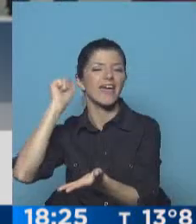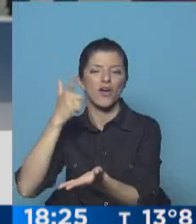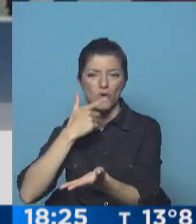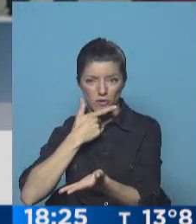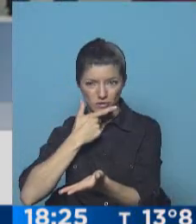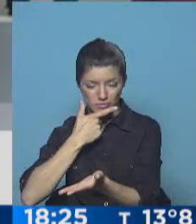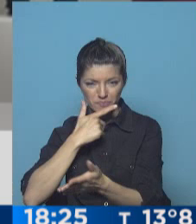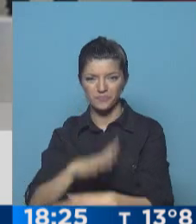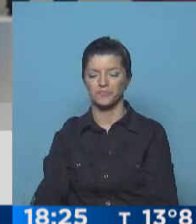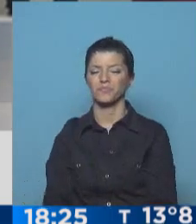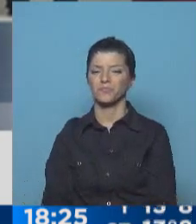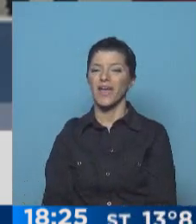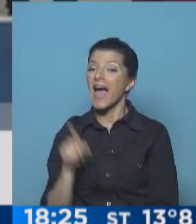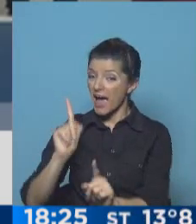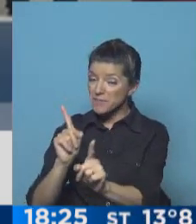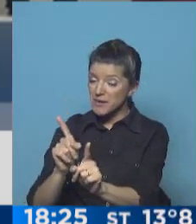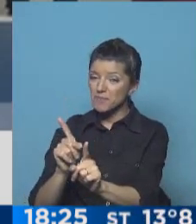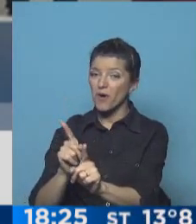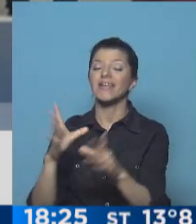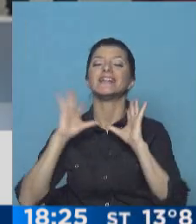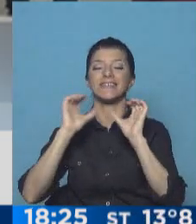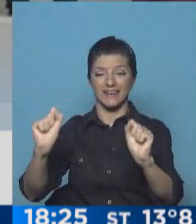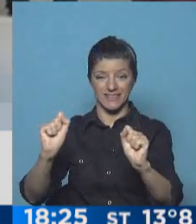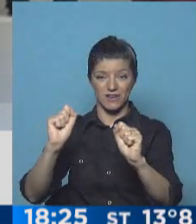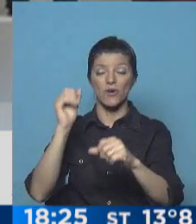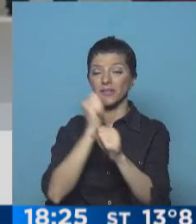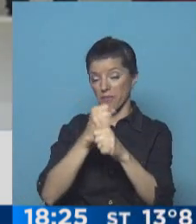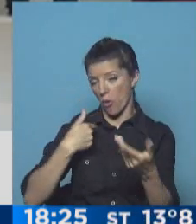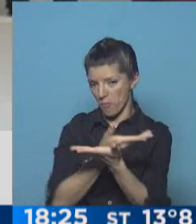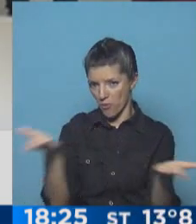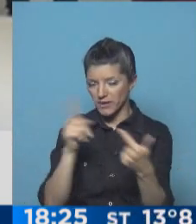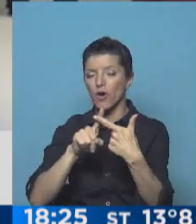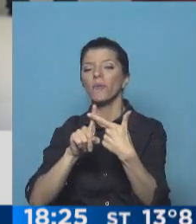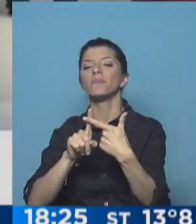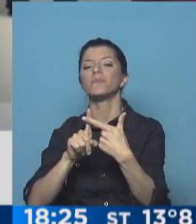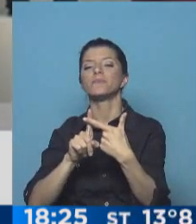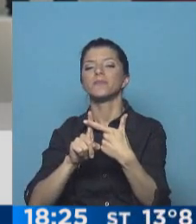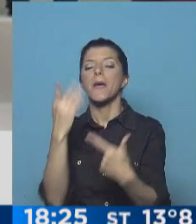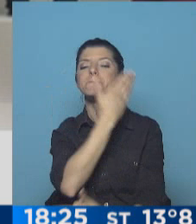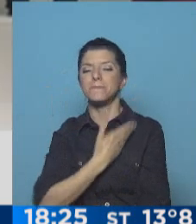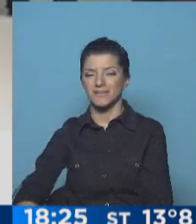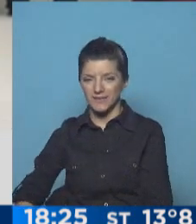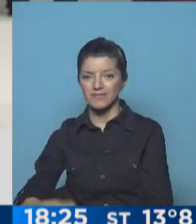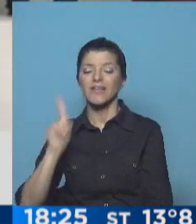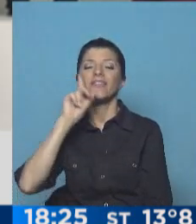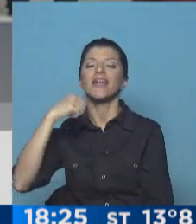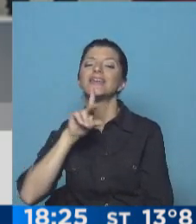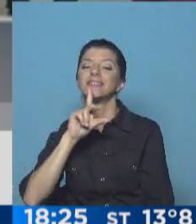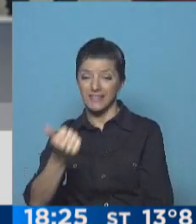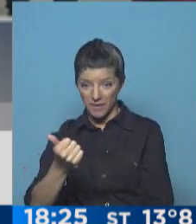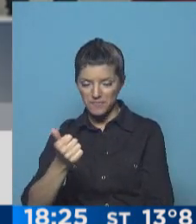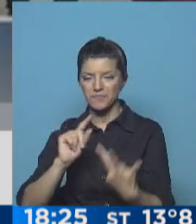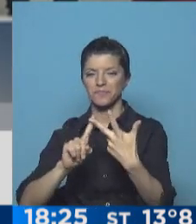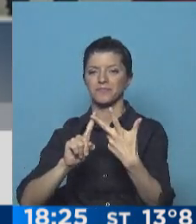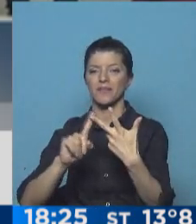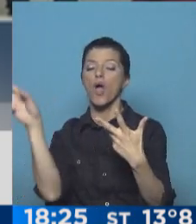Tres Lagos. Precisamente allí se encuentran el Secretario de Obras Públicas, José López, junto a él el Presidente del INTA, Francisco Anglesio,